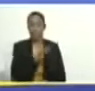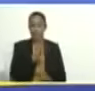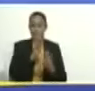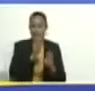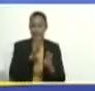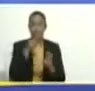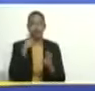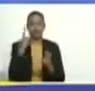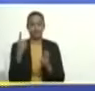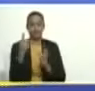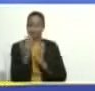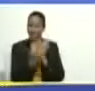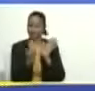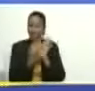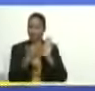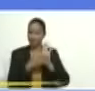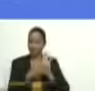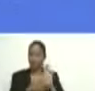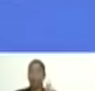¿Ah?